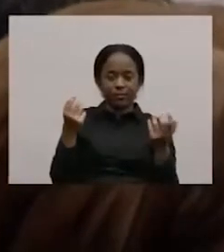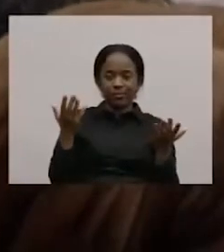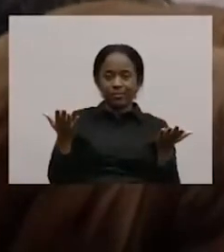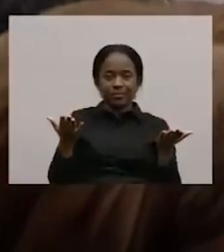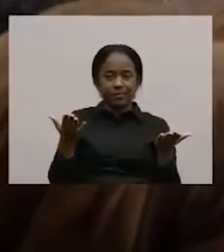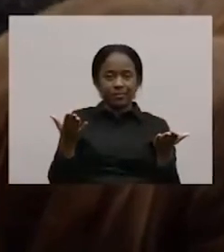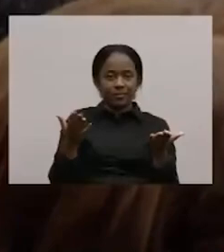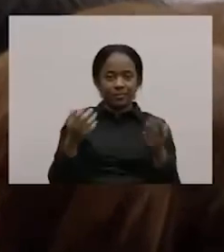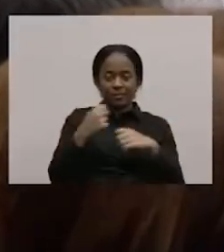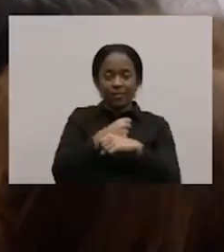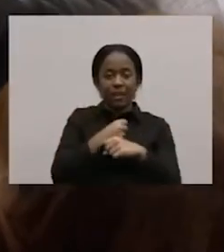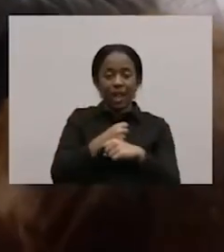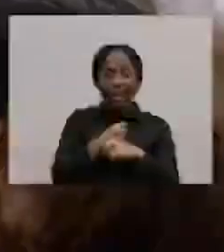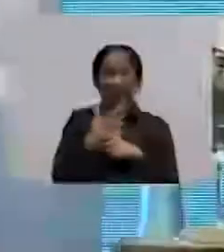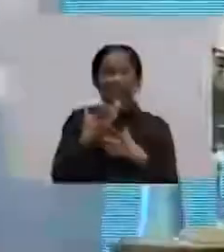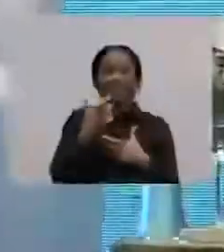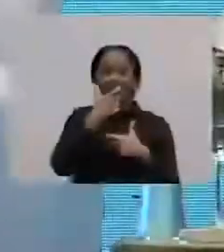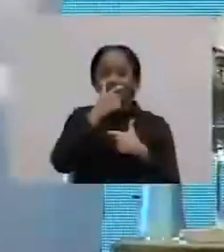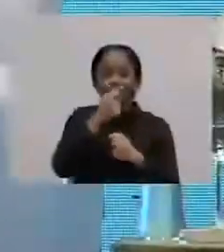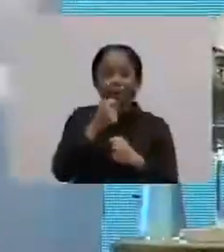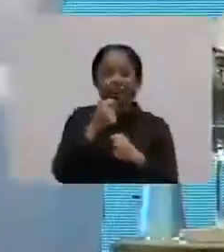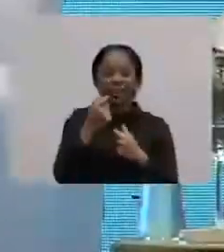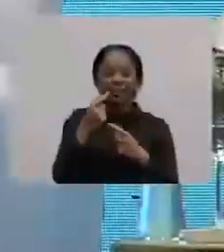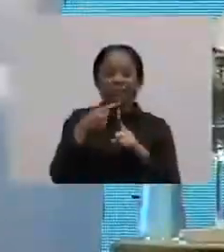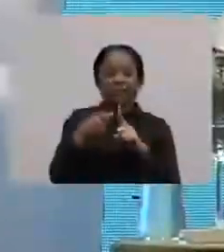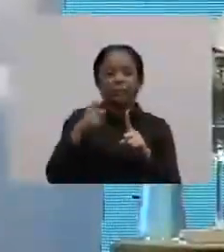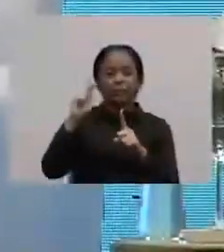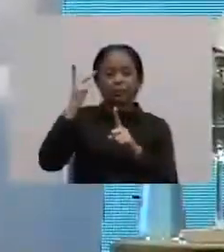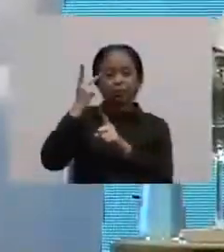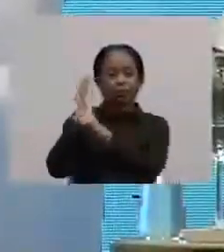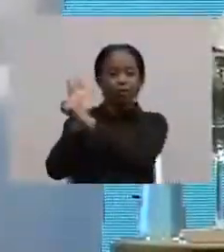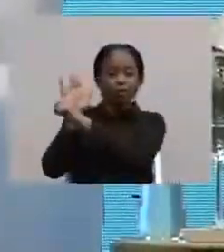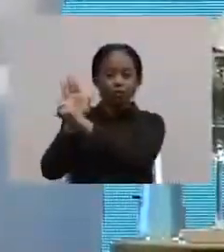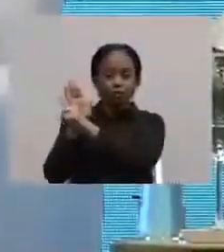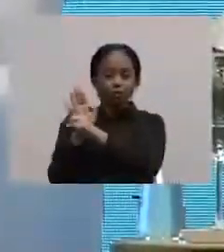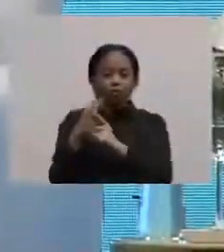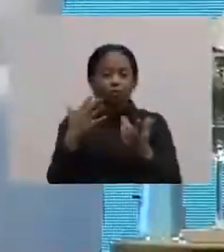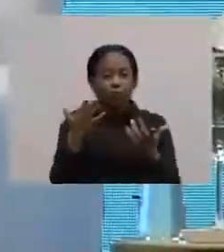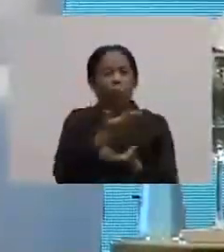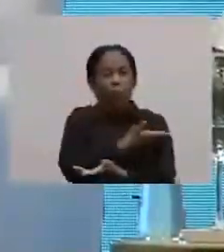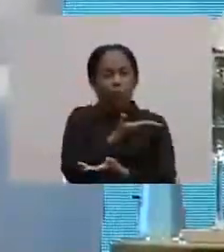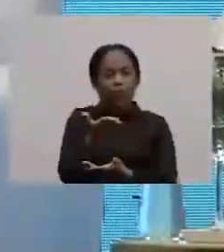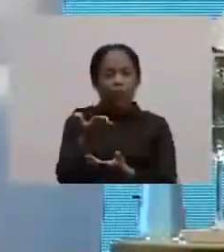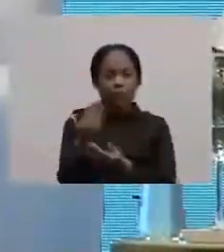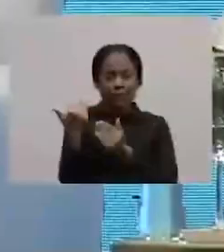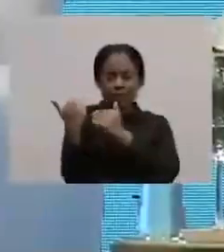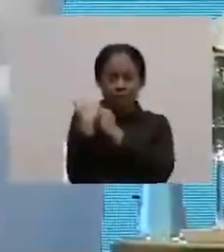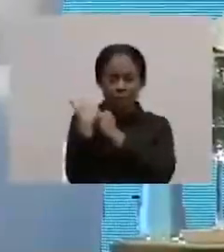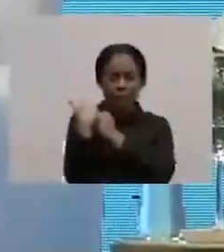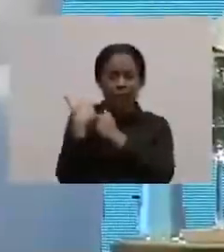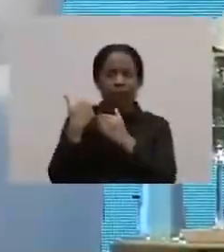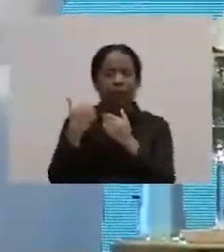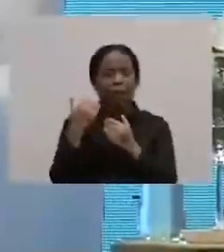amigos ni aliados, hay intereses partidarios. Por tanto, yo creo que ustedes tienen una